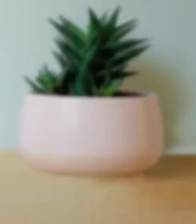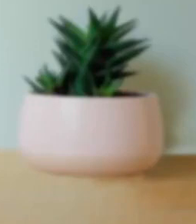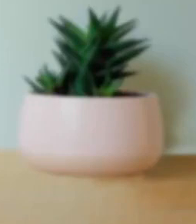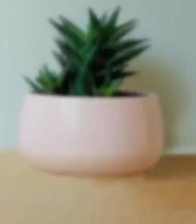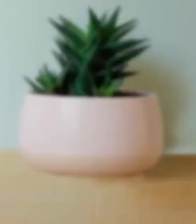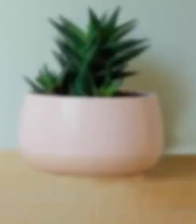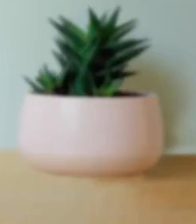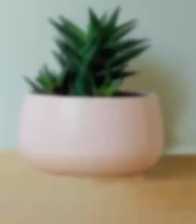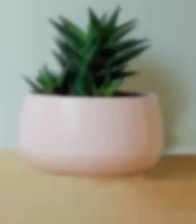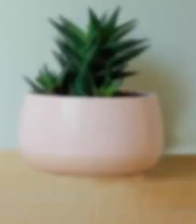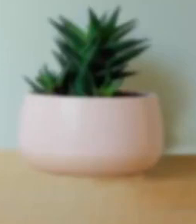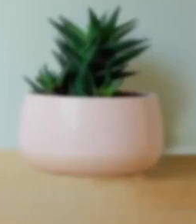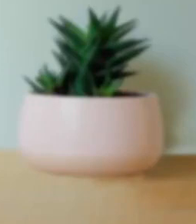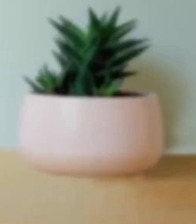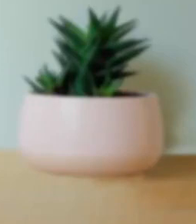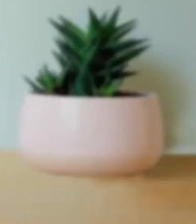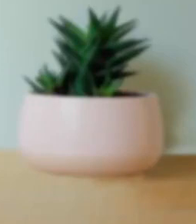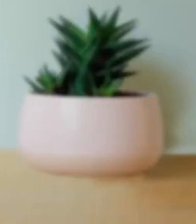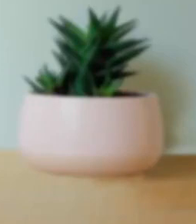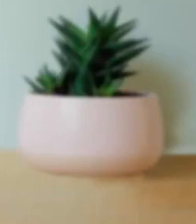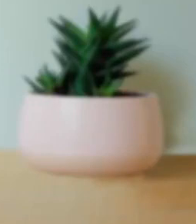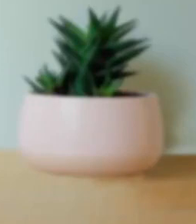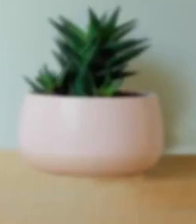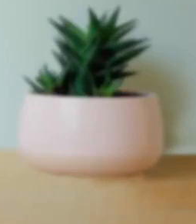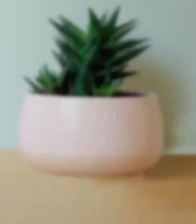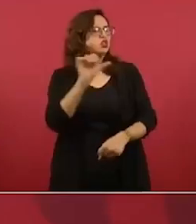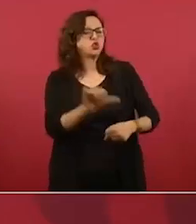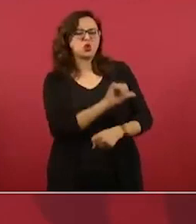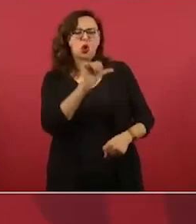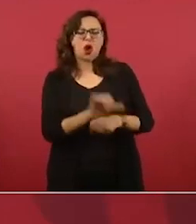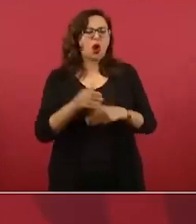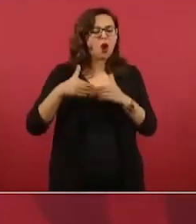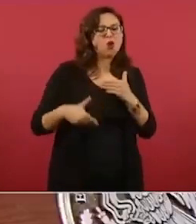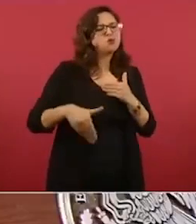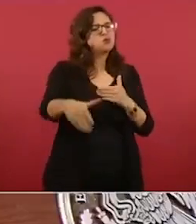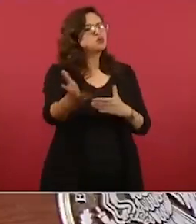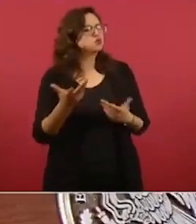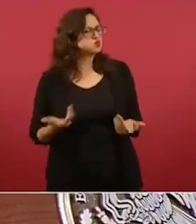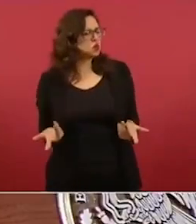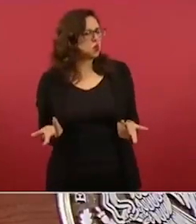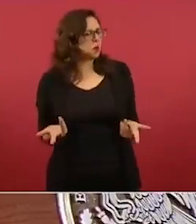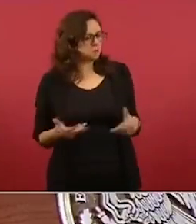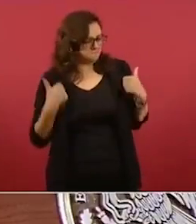que ahora sí López Obrador metió autogol. Aquí se los dejo para que lo vean. No te trae por ahí